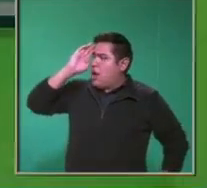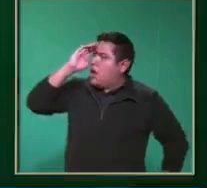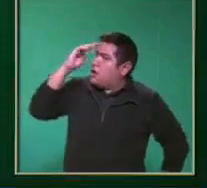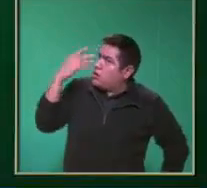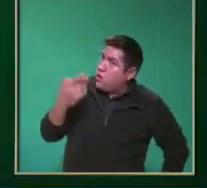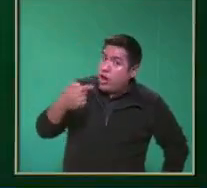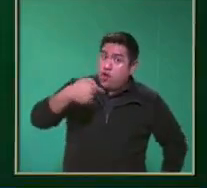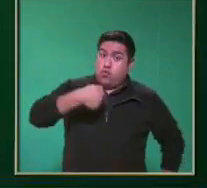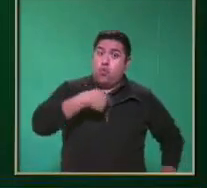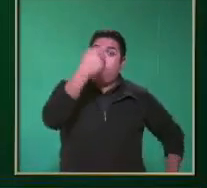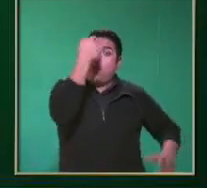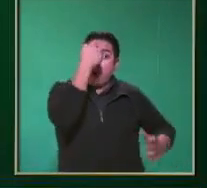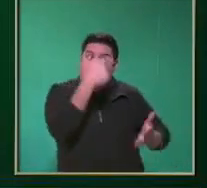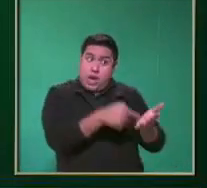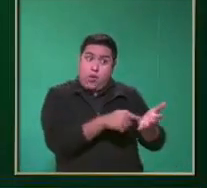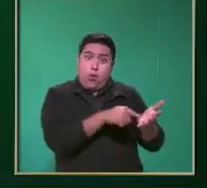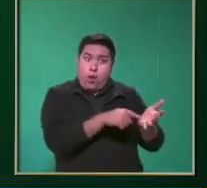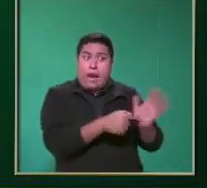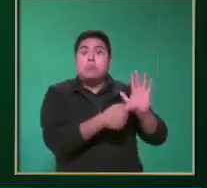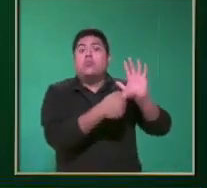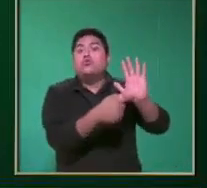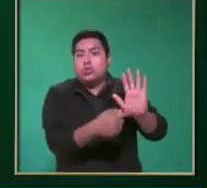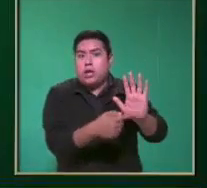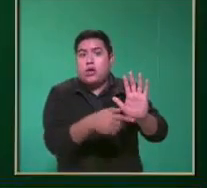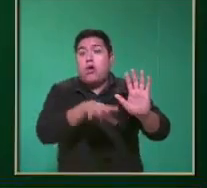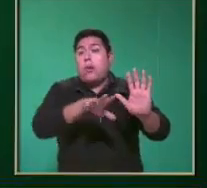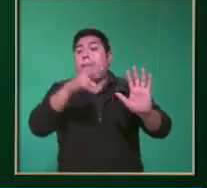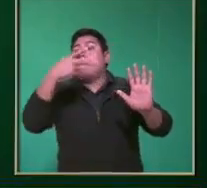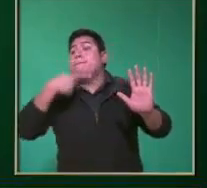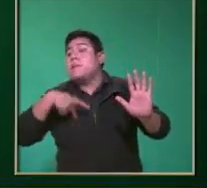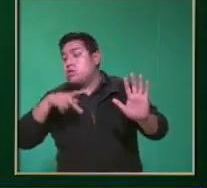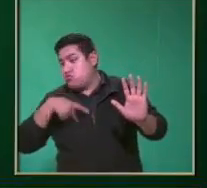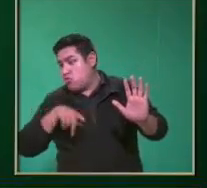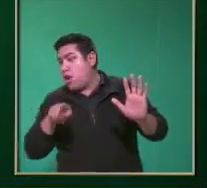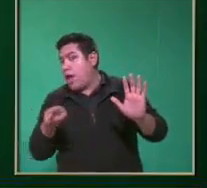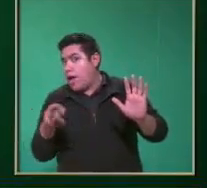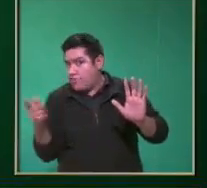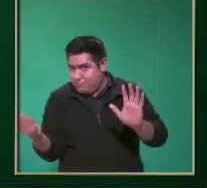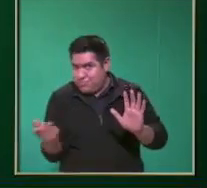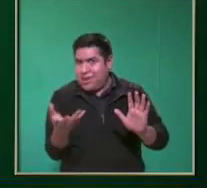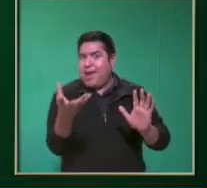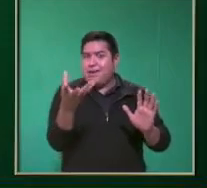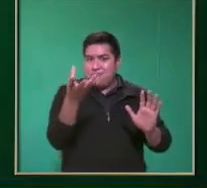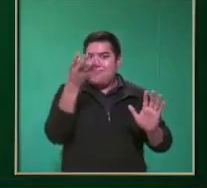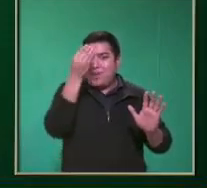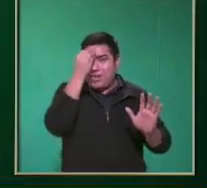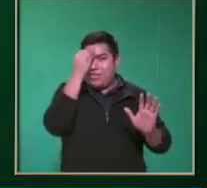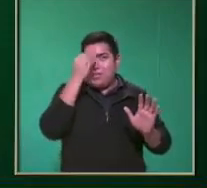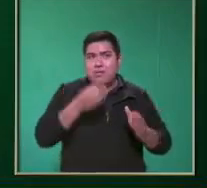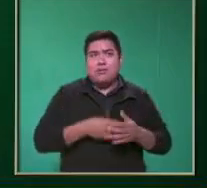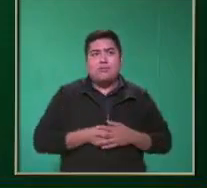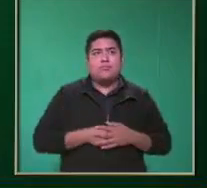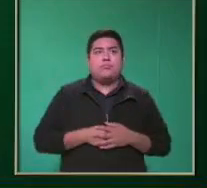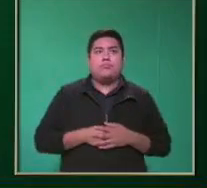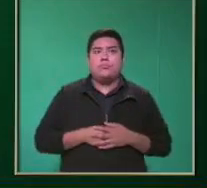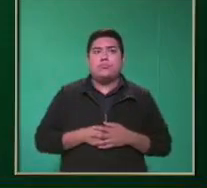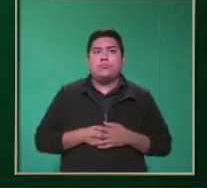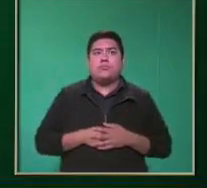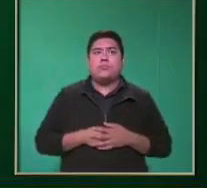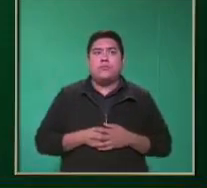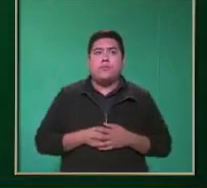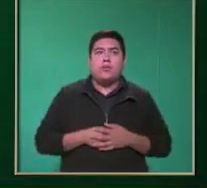una proposición, o bien para convencer a alguien, a otras personas, de aquello de lo que hablamos.